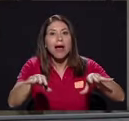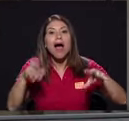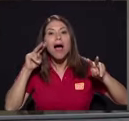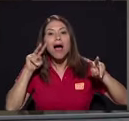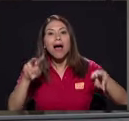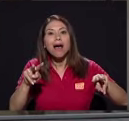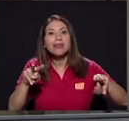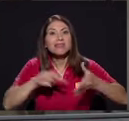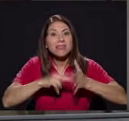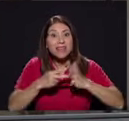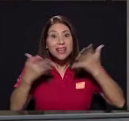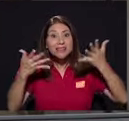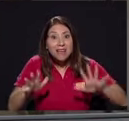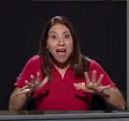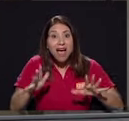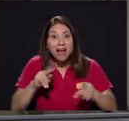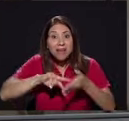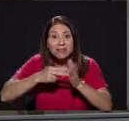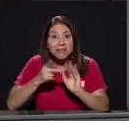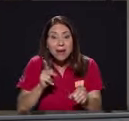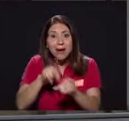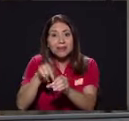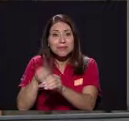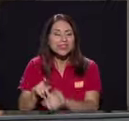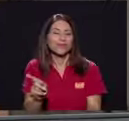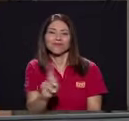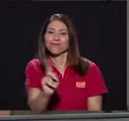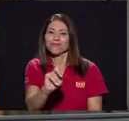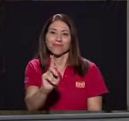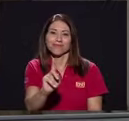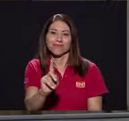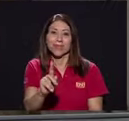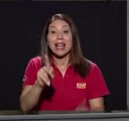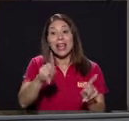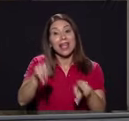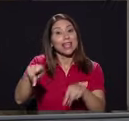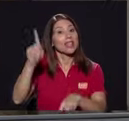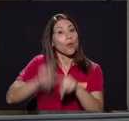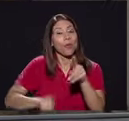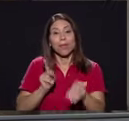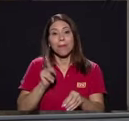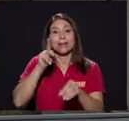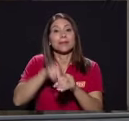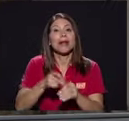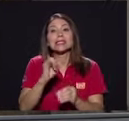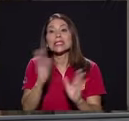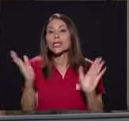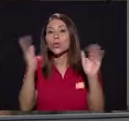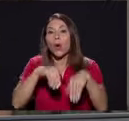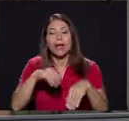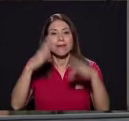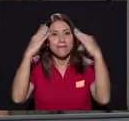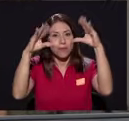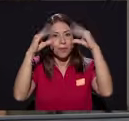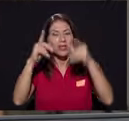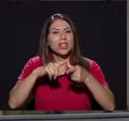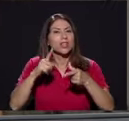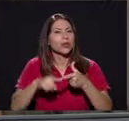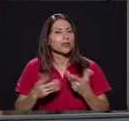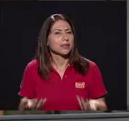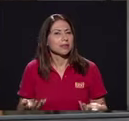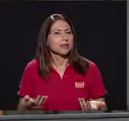no da por sí misma la participación, ni la gente va a poder participar si no hay información. Pero entonces ahí viene el